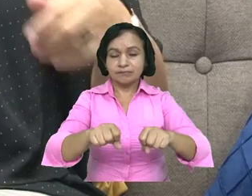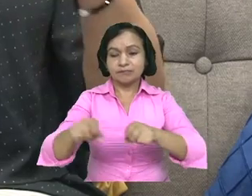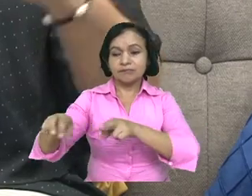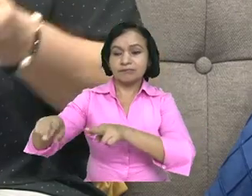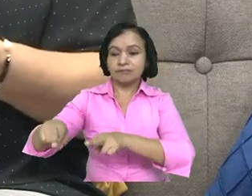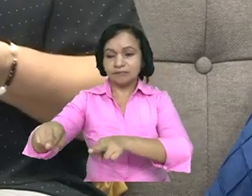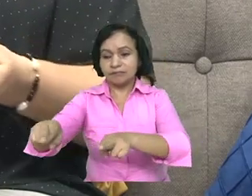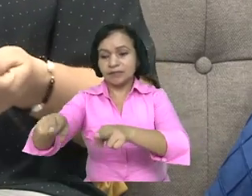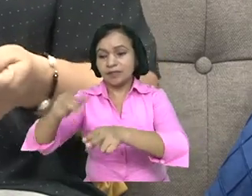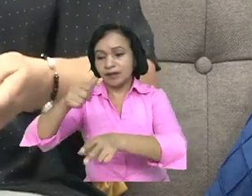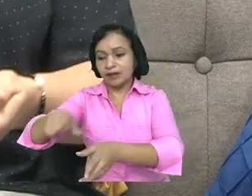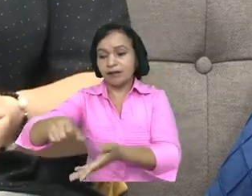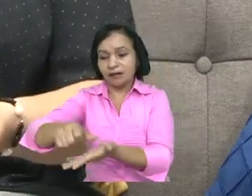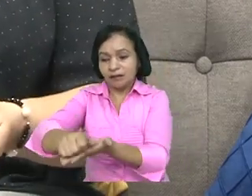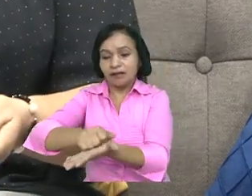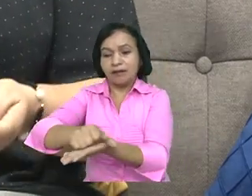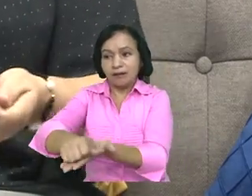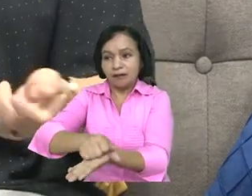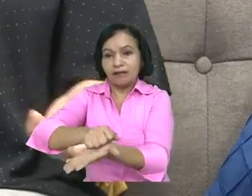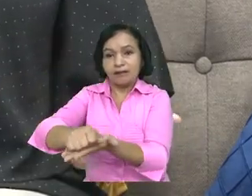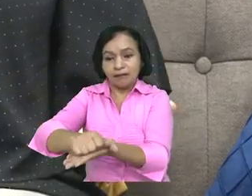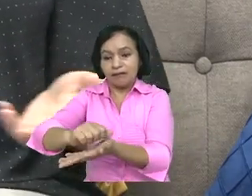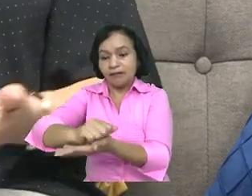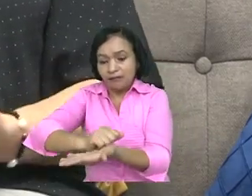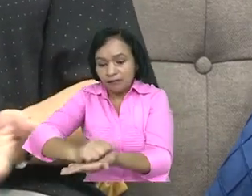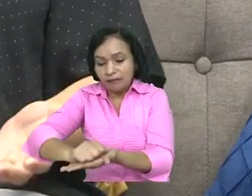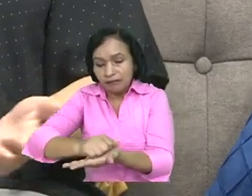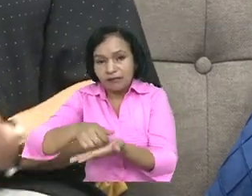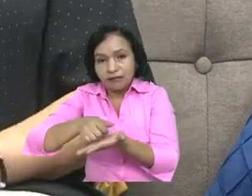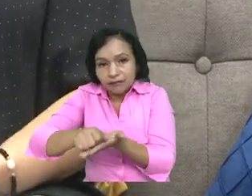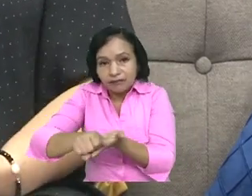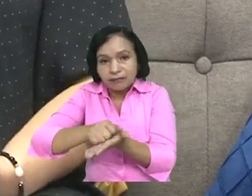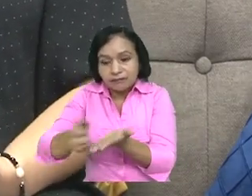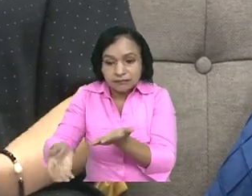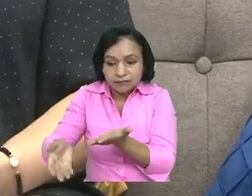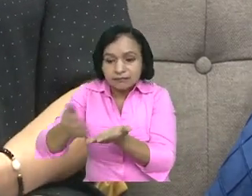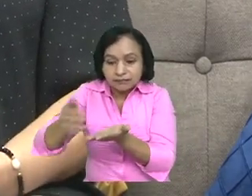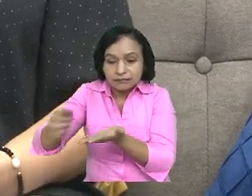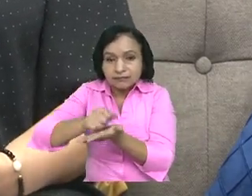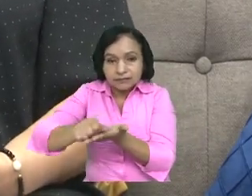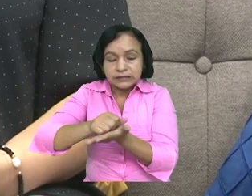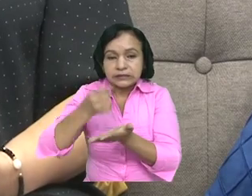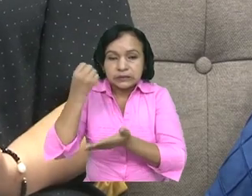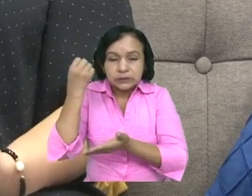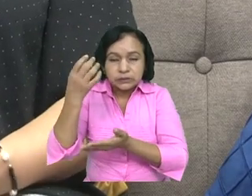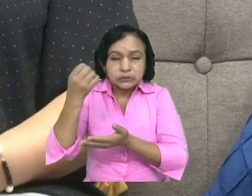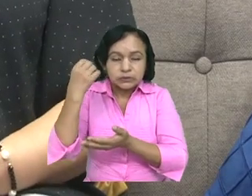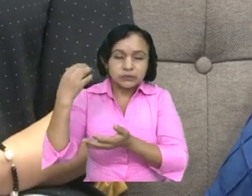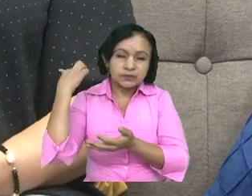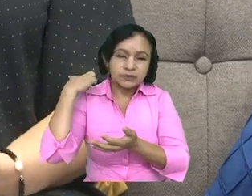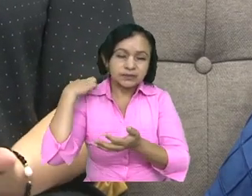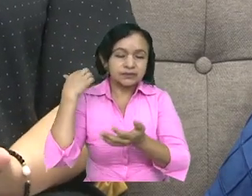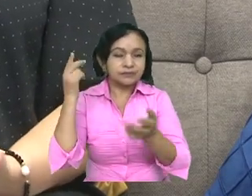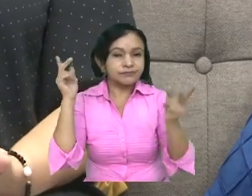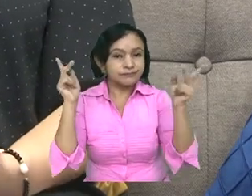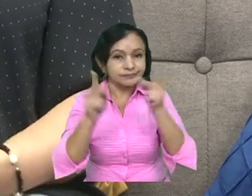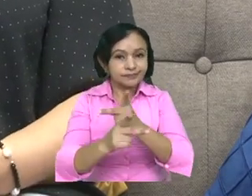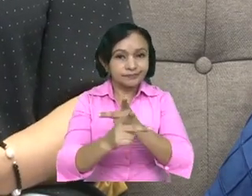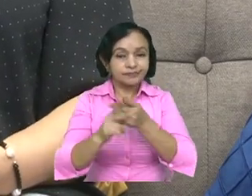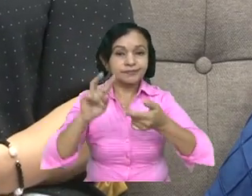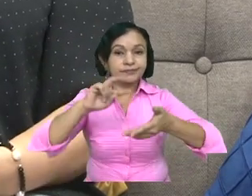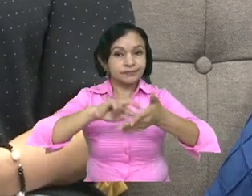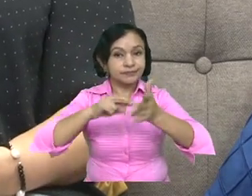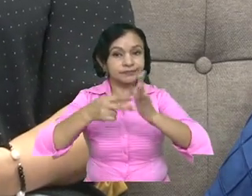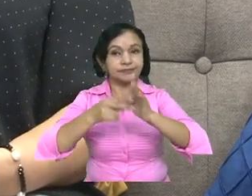al río a lavar en la piedra, que agacharse, todo eso son dolores espantosos, ¿verdad? Entonces, en este sentido,